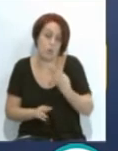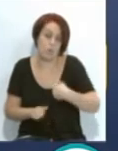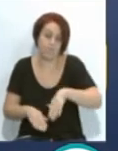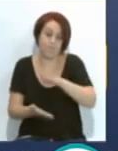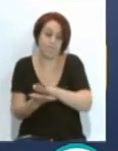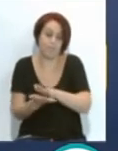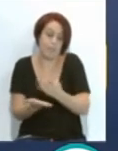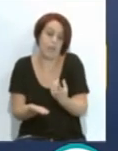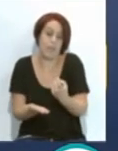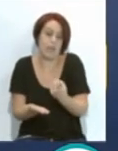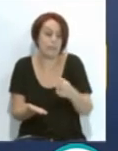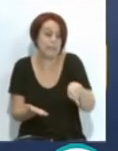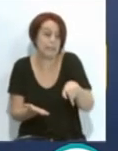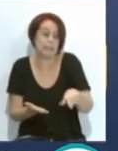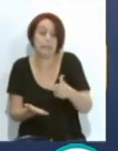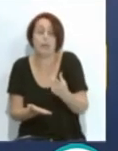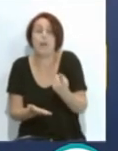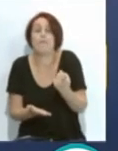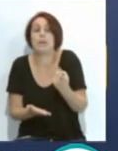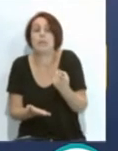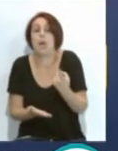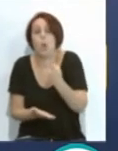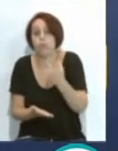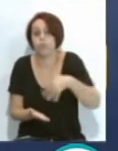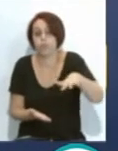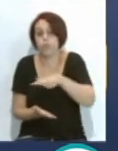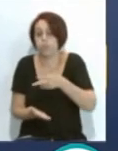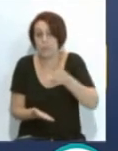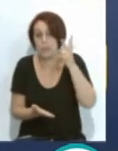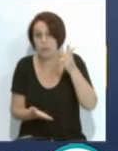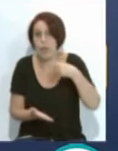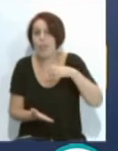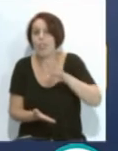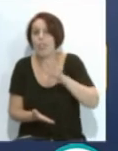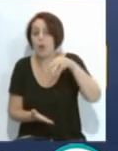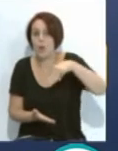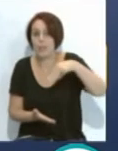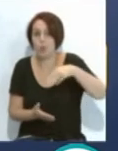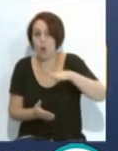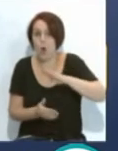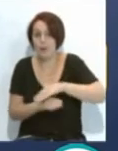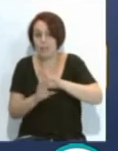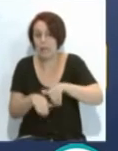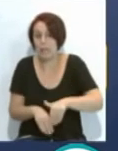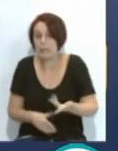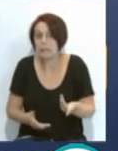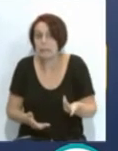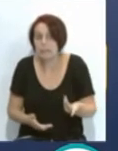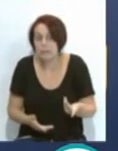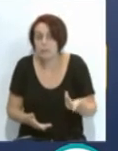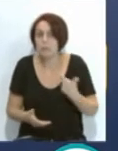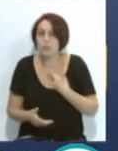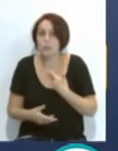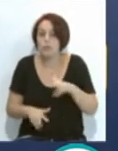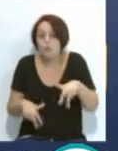hueco, ahí entendemos que esos 5 metros finales no nos han permitido